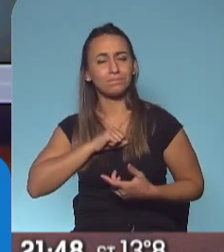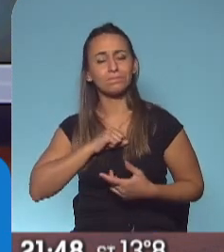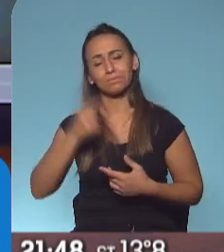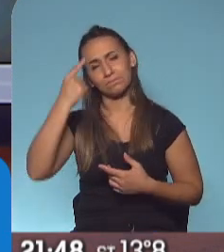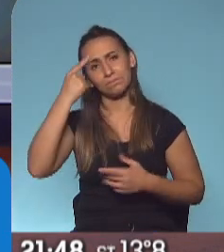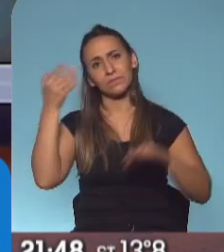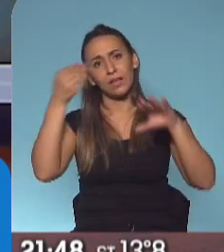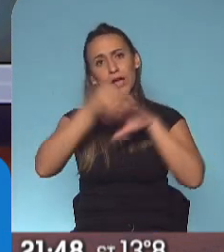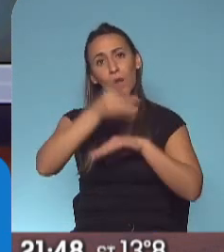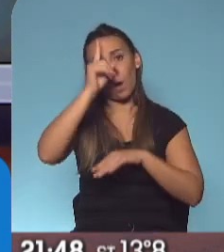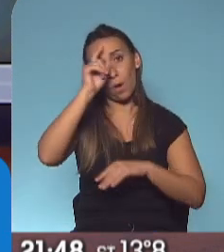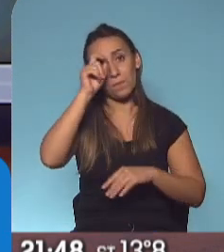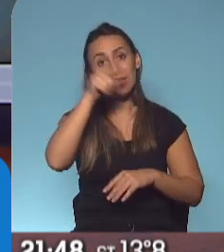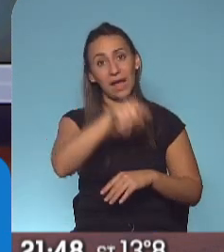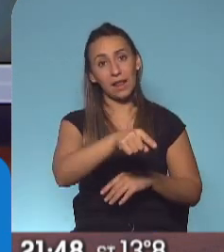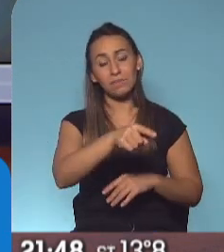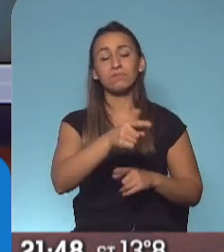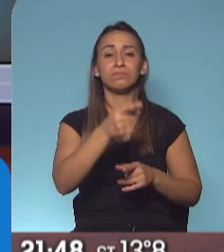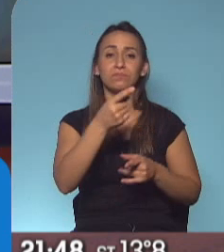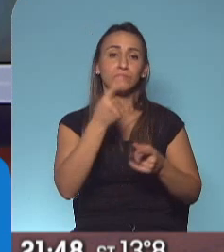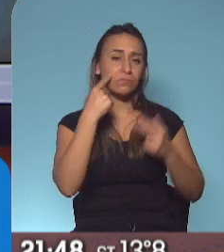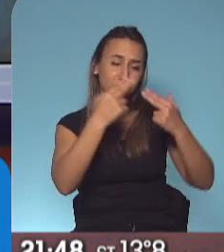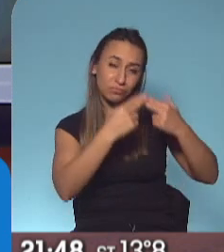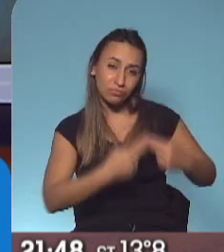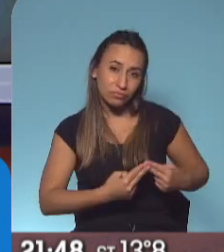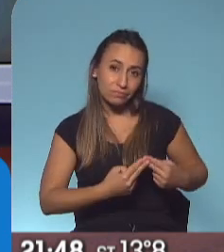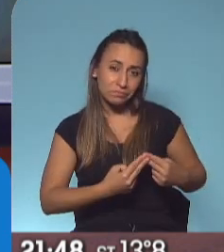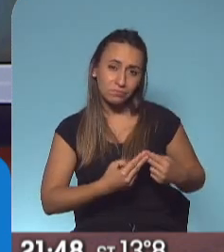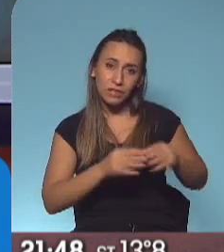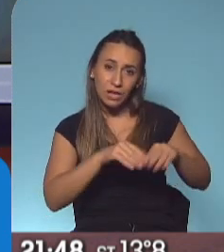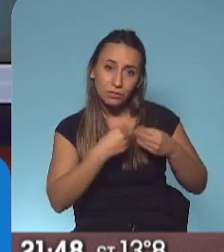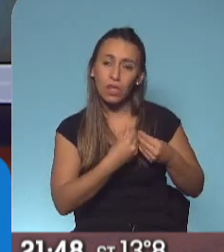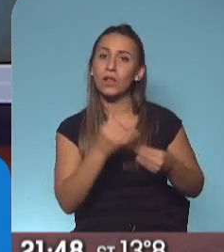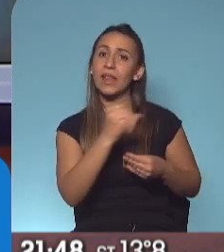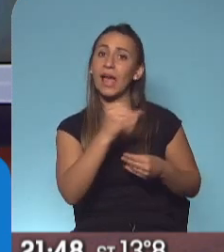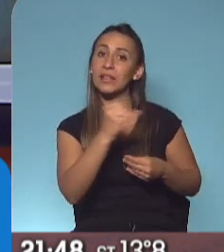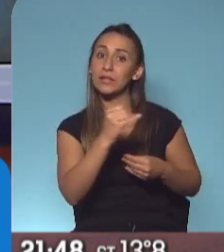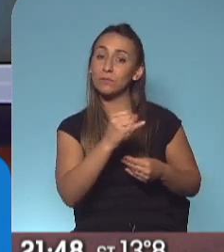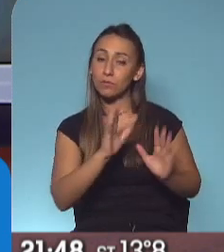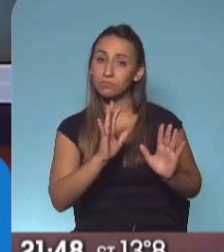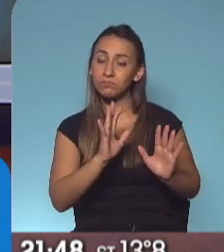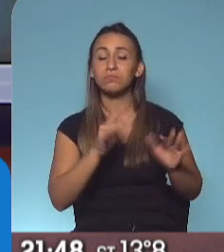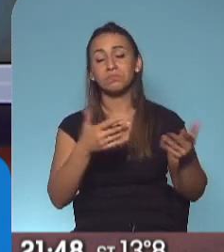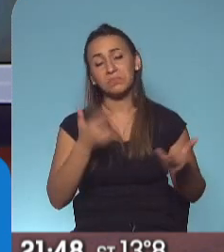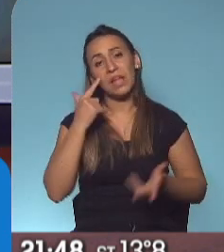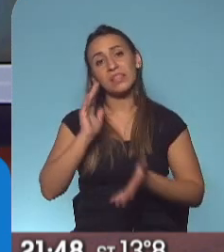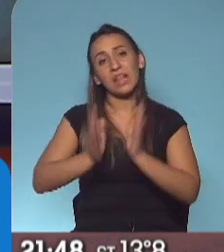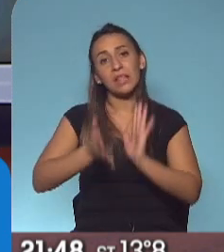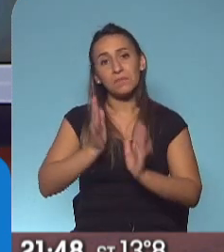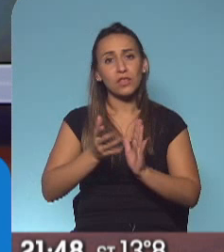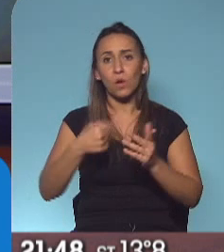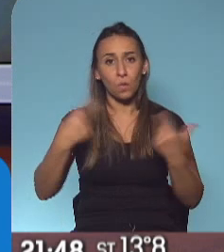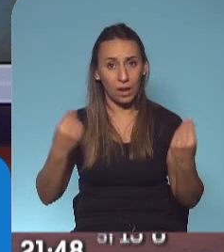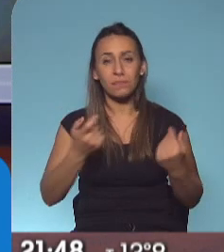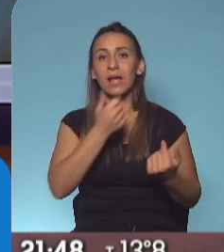hospital y me dio negativo. Entonces me hicieron un tratamiento de antibióticos